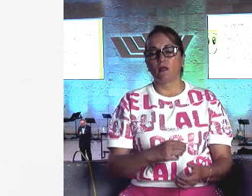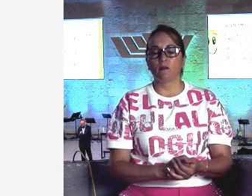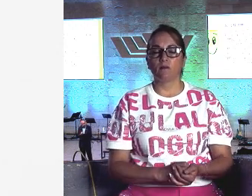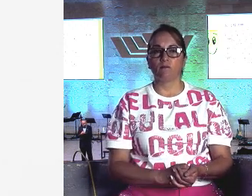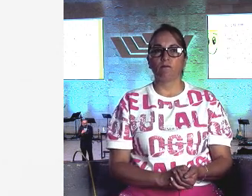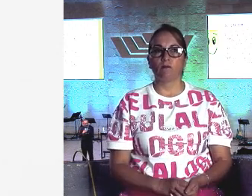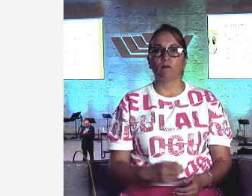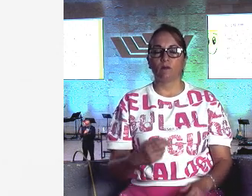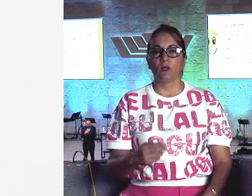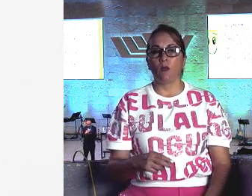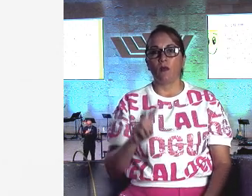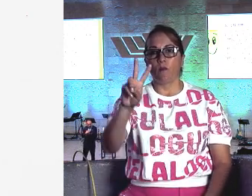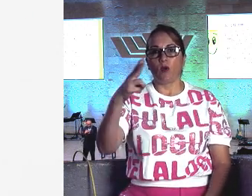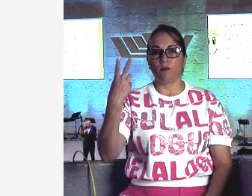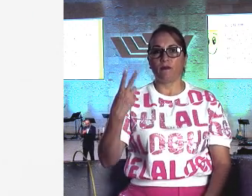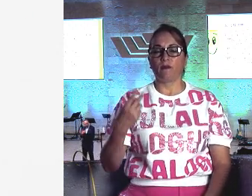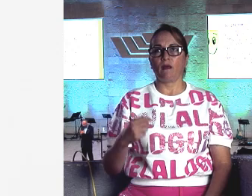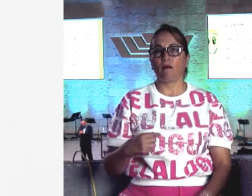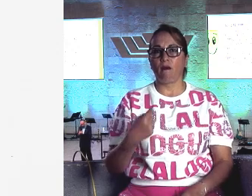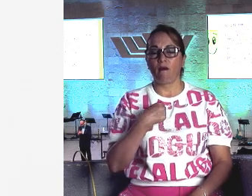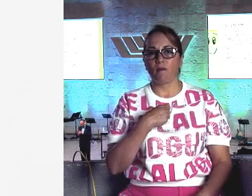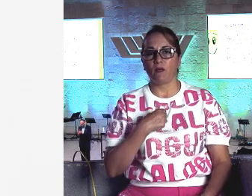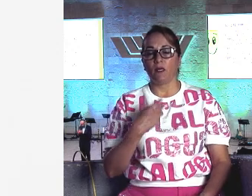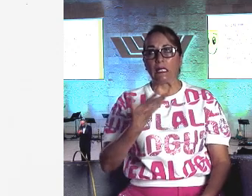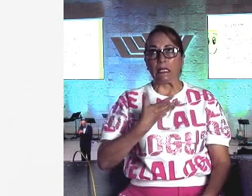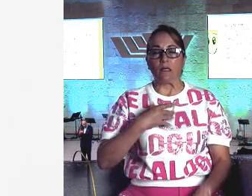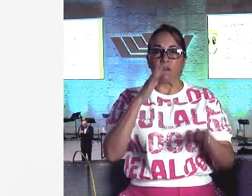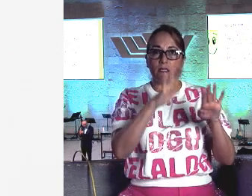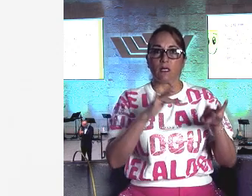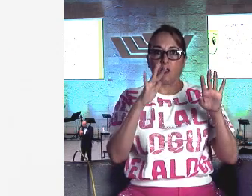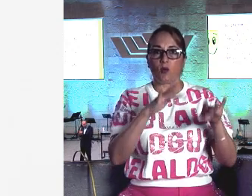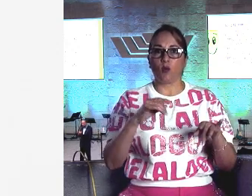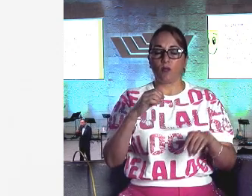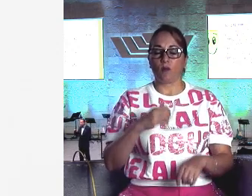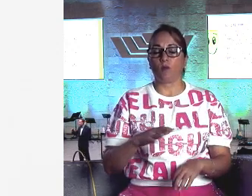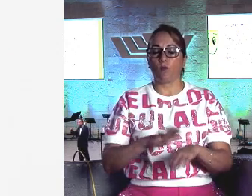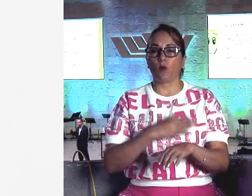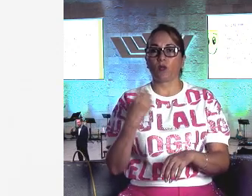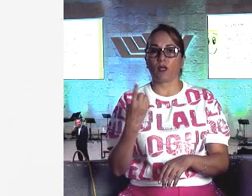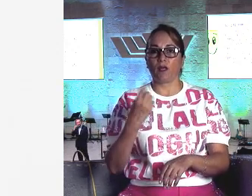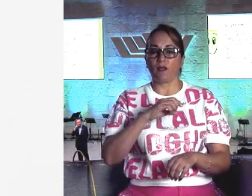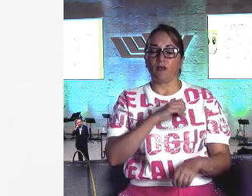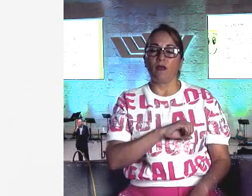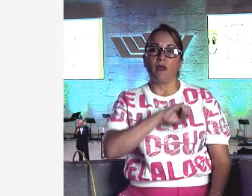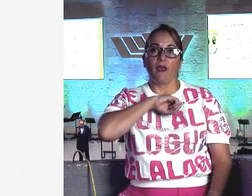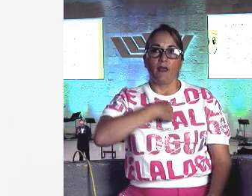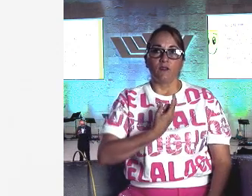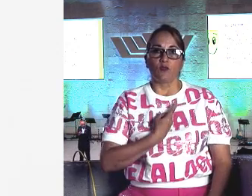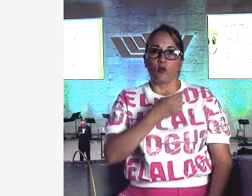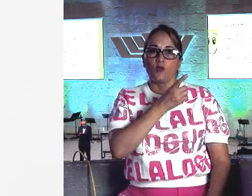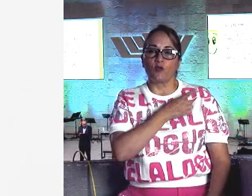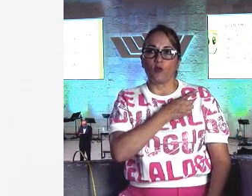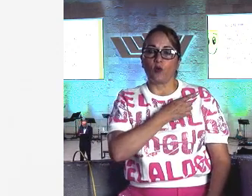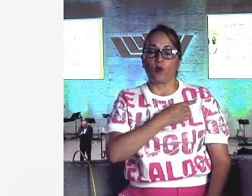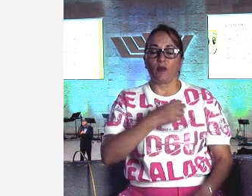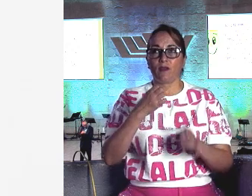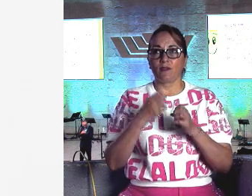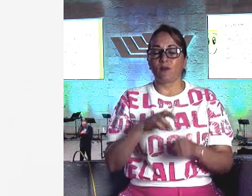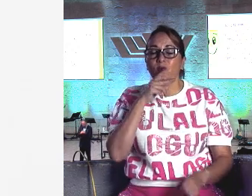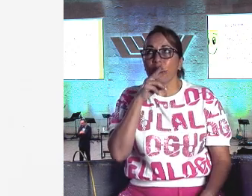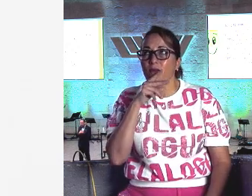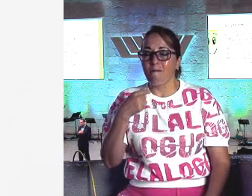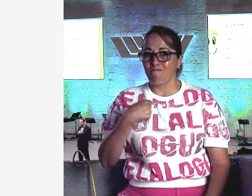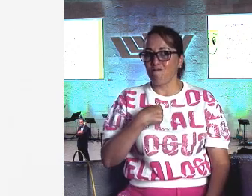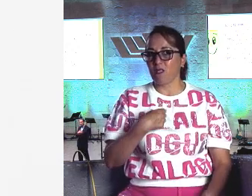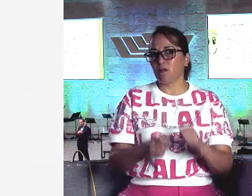dice: vuélvete a mí y ten misericordia de mí, porque estoy solo y profundamente, ¿qué? Angustiado. Mis